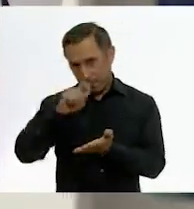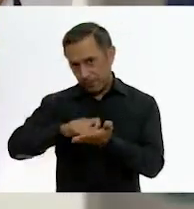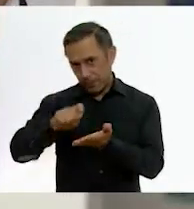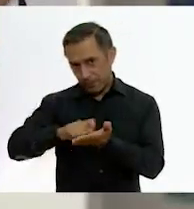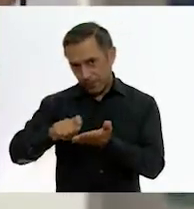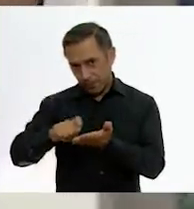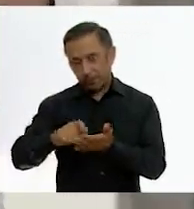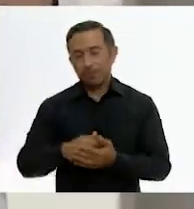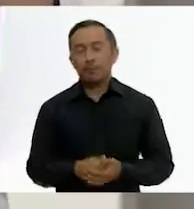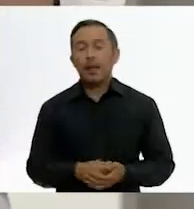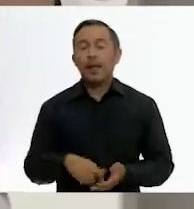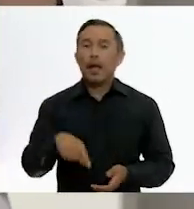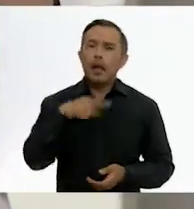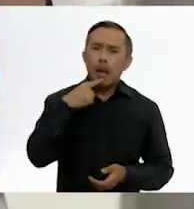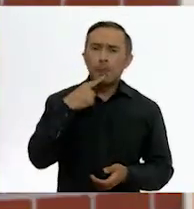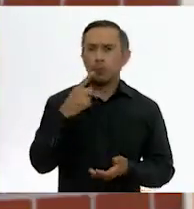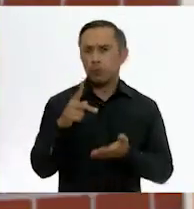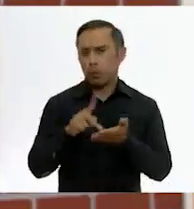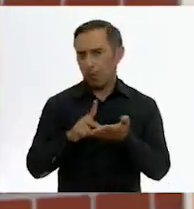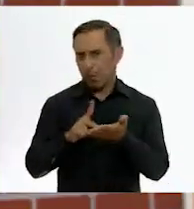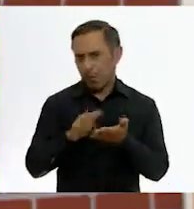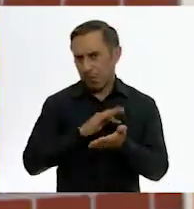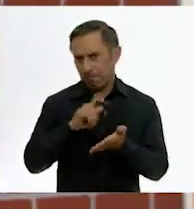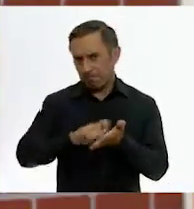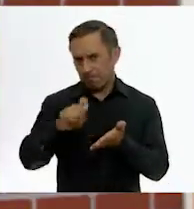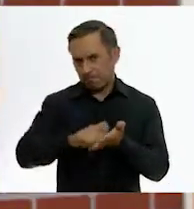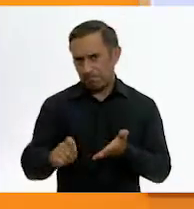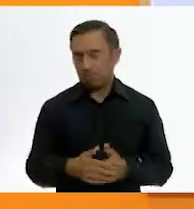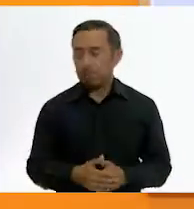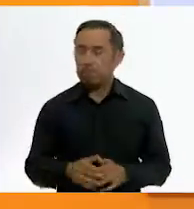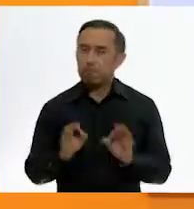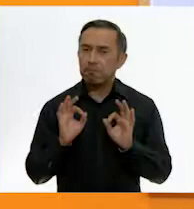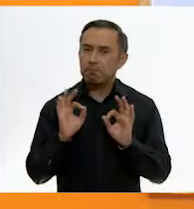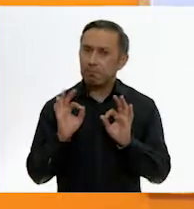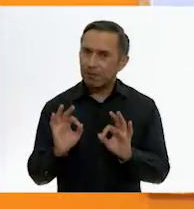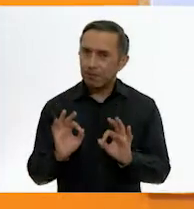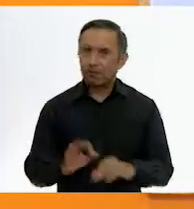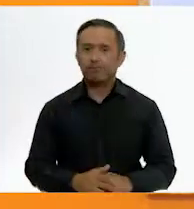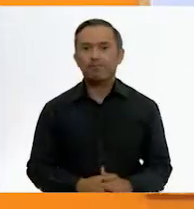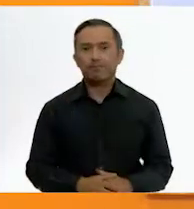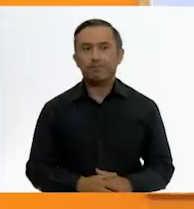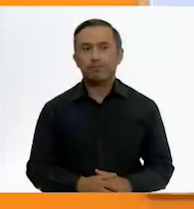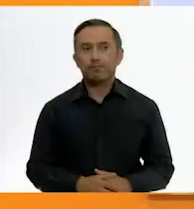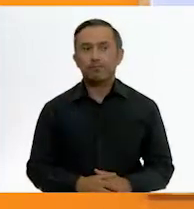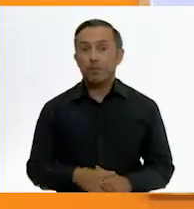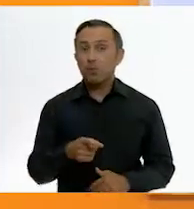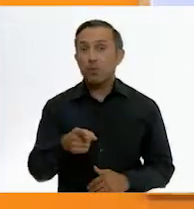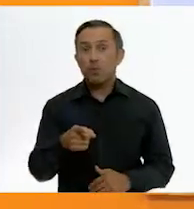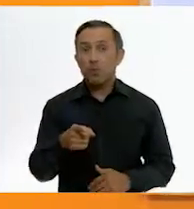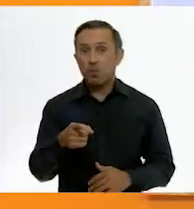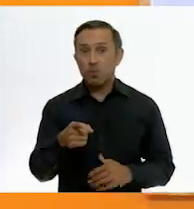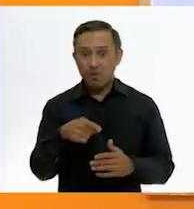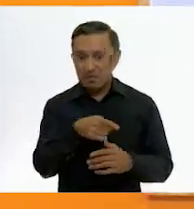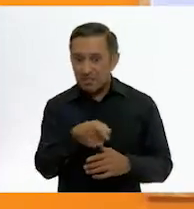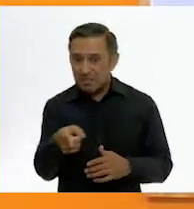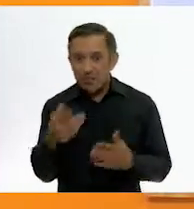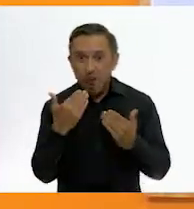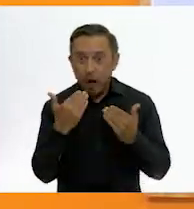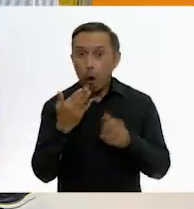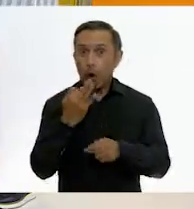lápiz o pluma para escribir en té perfecto ya sabes si no lo tienen corran por ellos ahora es el